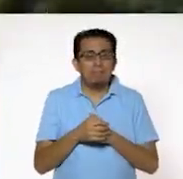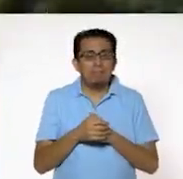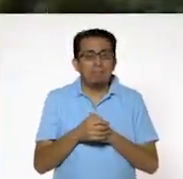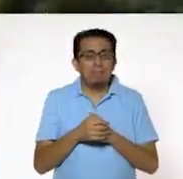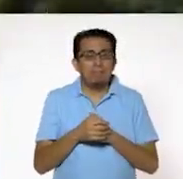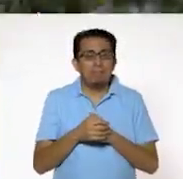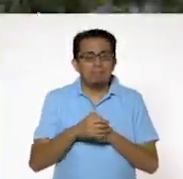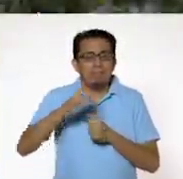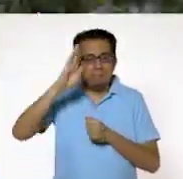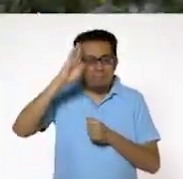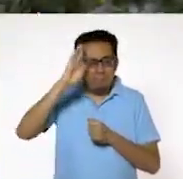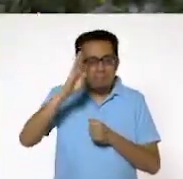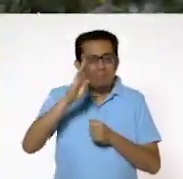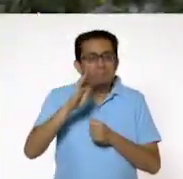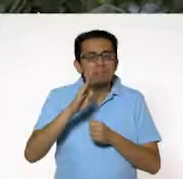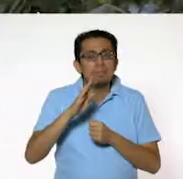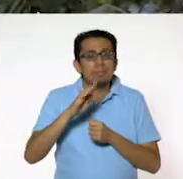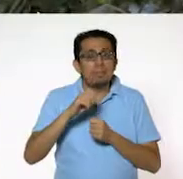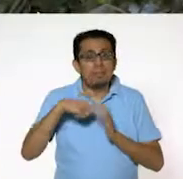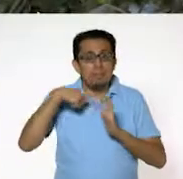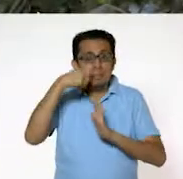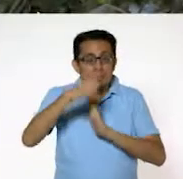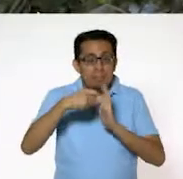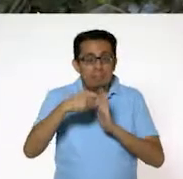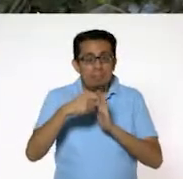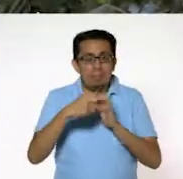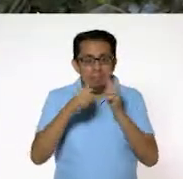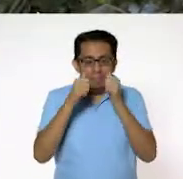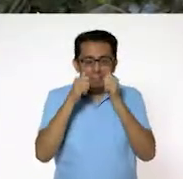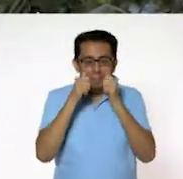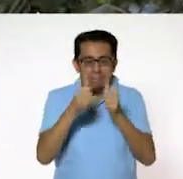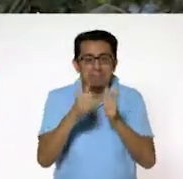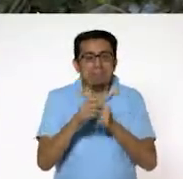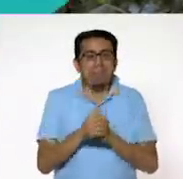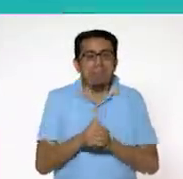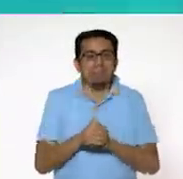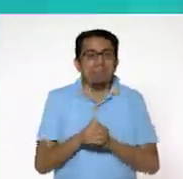¡Hola! ¡Vamos a ver el siguiente video!